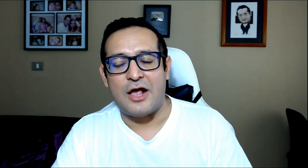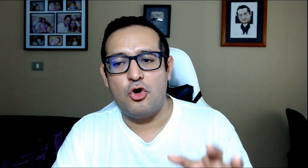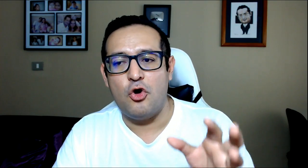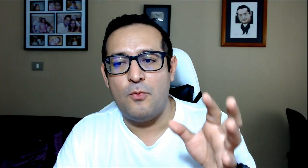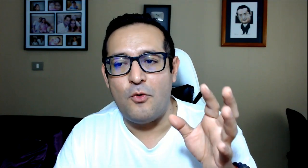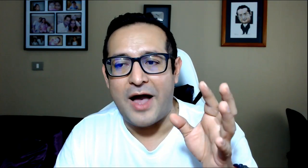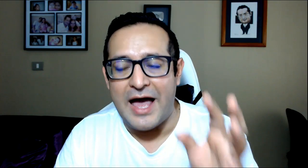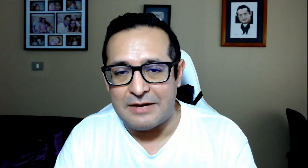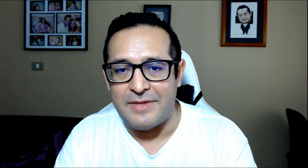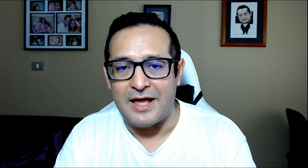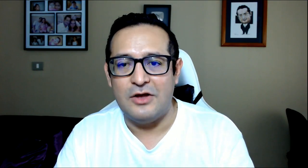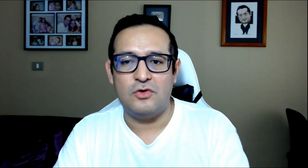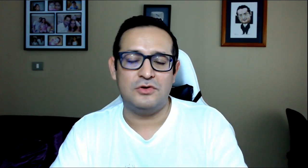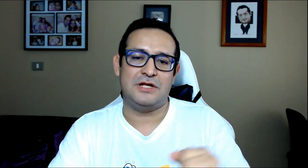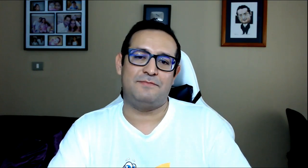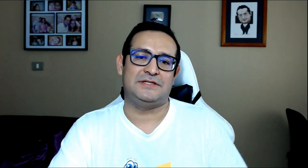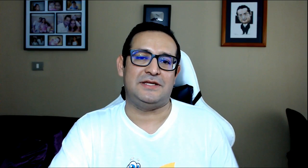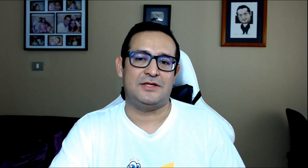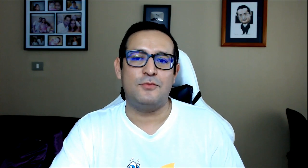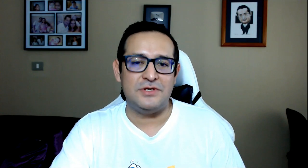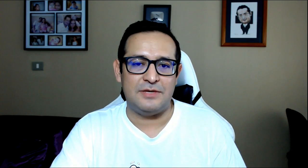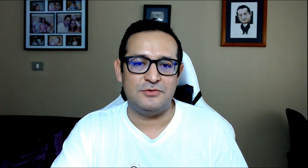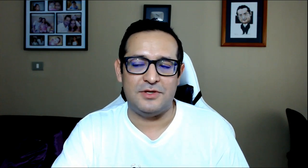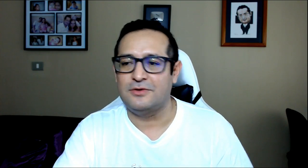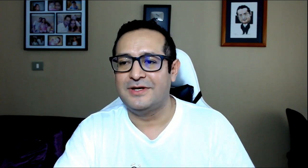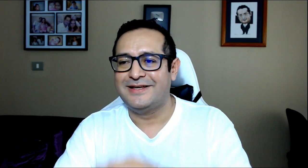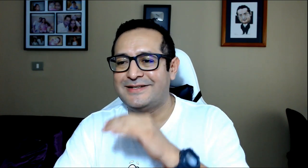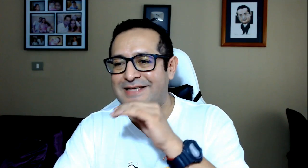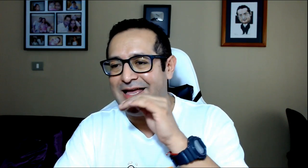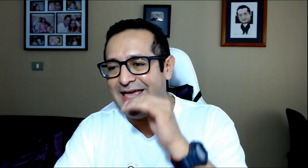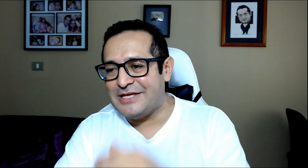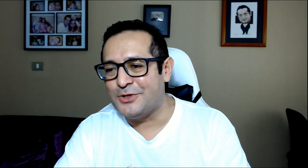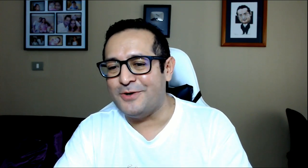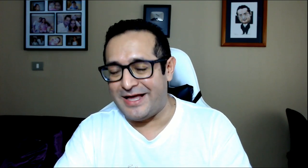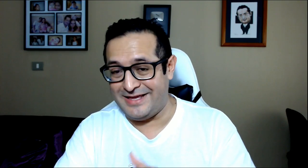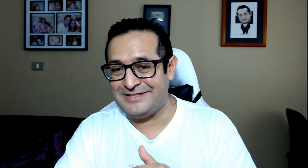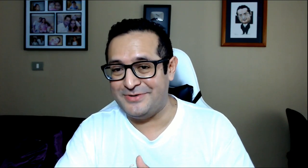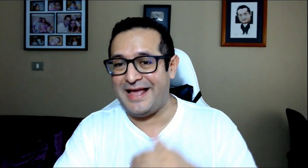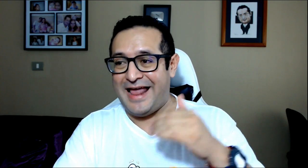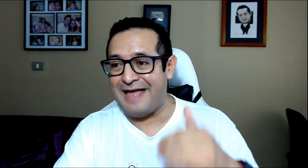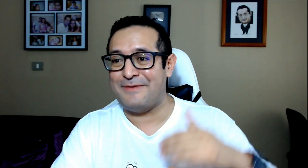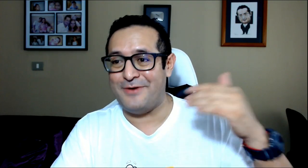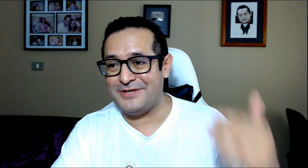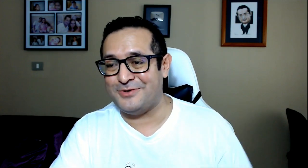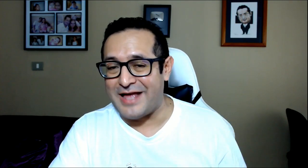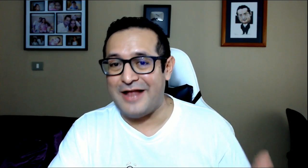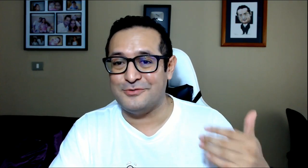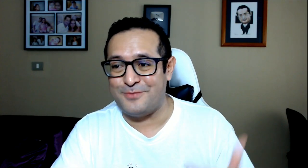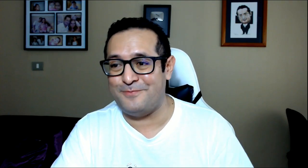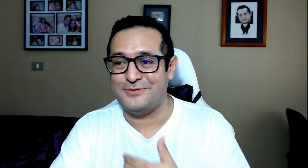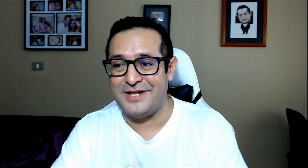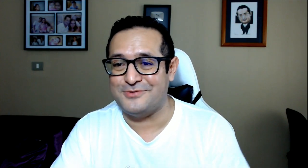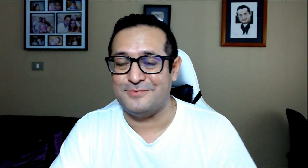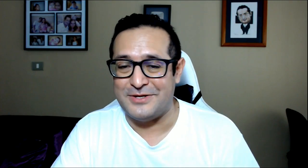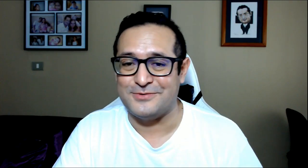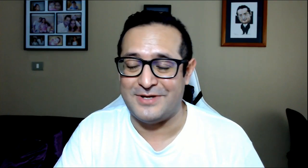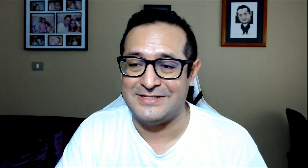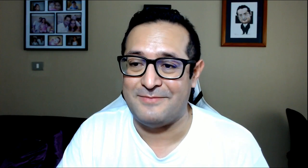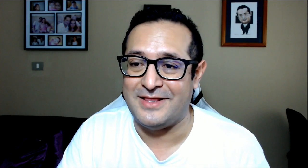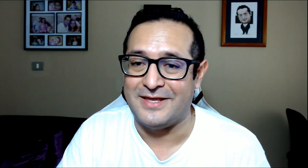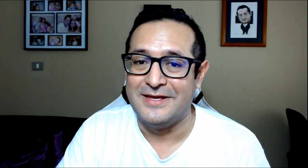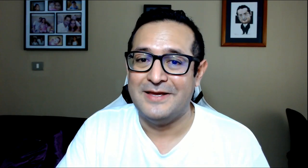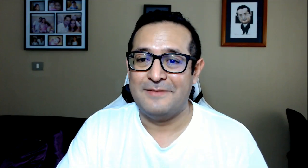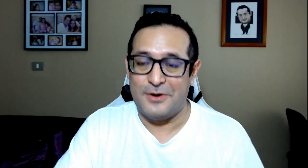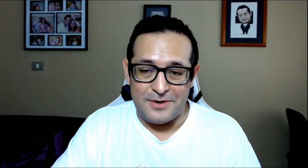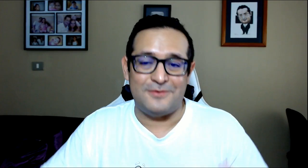como arma contra el presente como lo estamos viendo o sea eso es una grave violación a los propios derechos humanos con